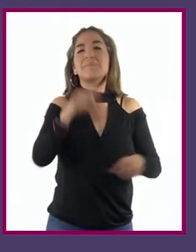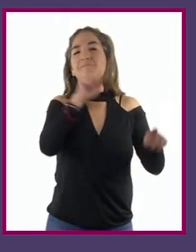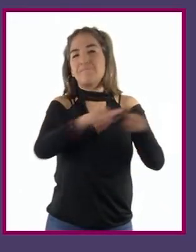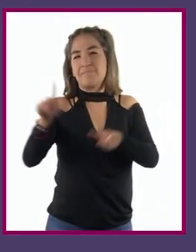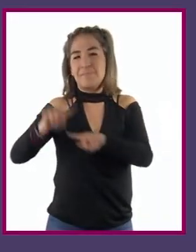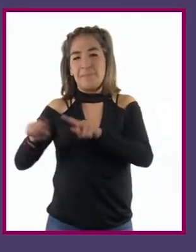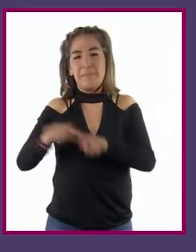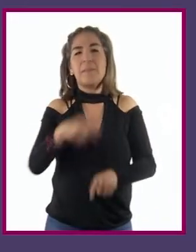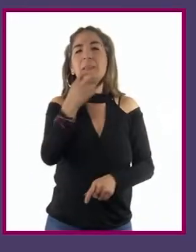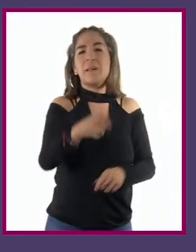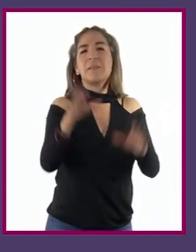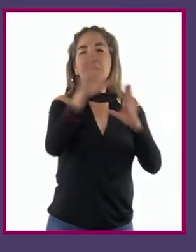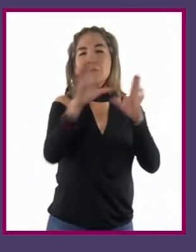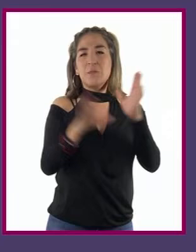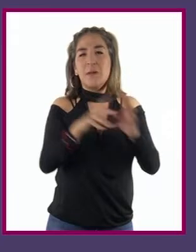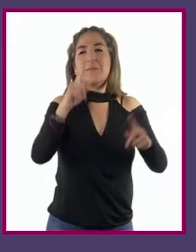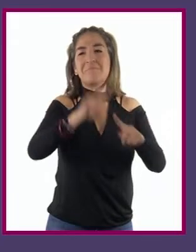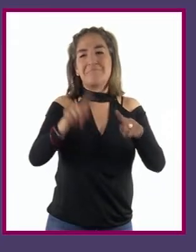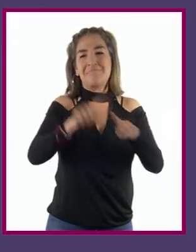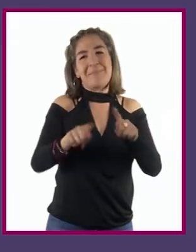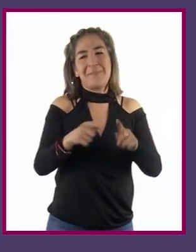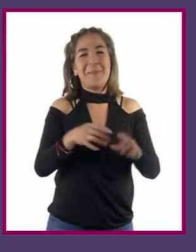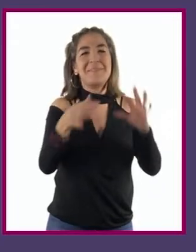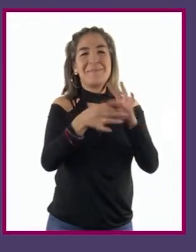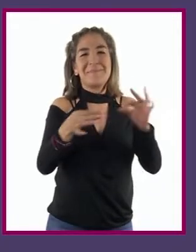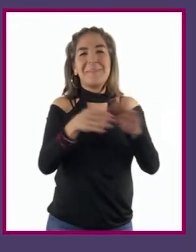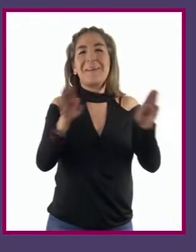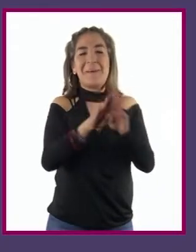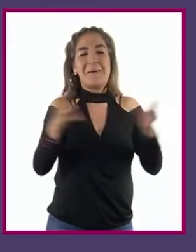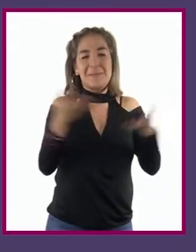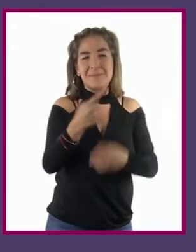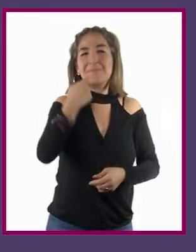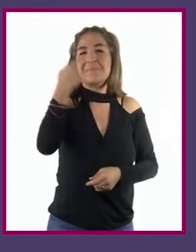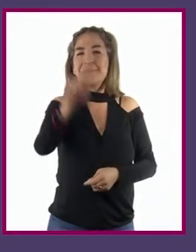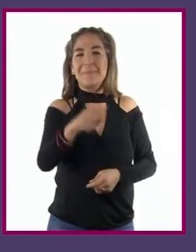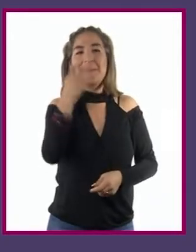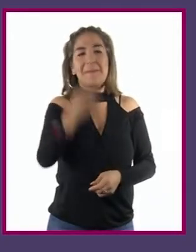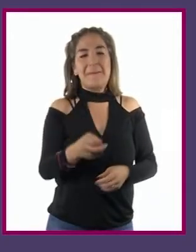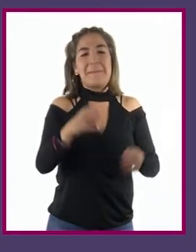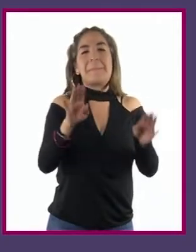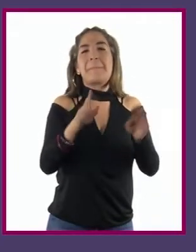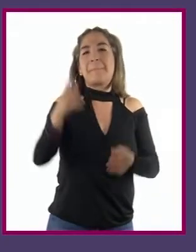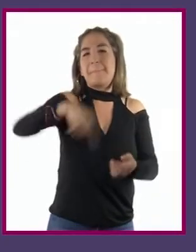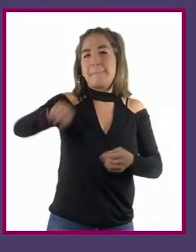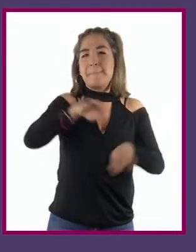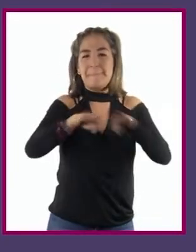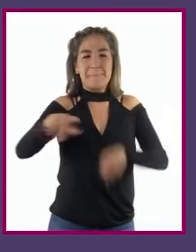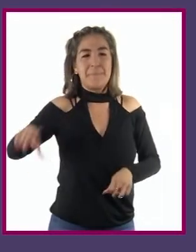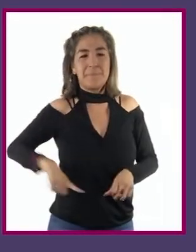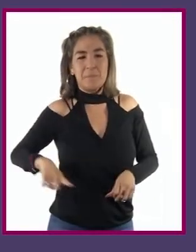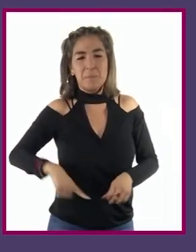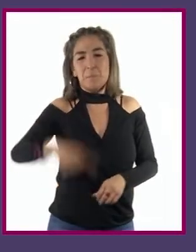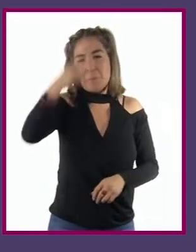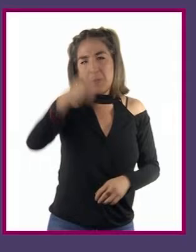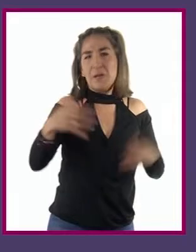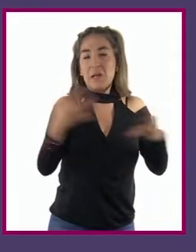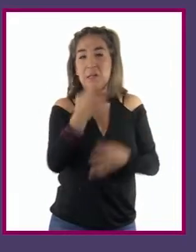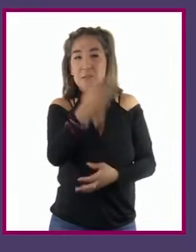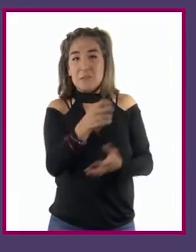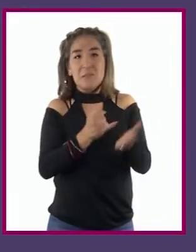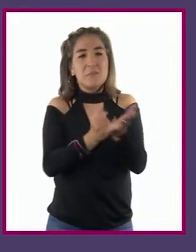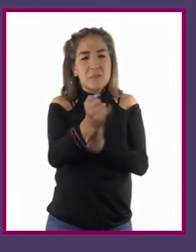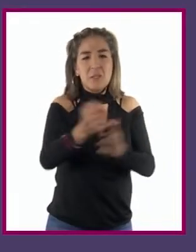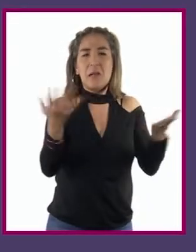misma Constitución les da a los ciudadanos la posibilidad de realizar denuncias contra los servidores públicos. Para poder ejercer este